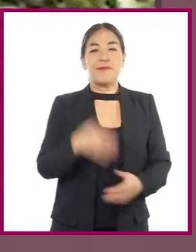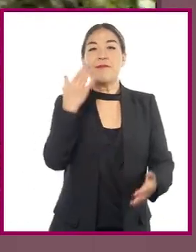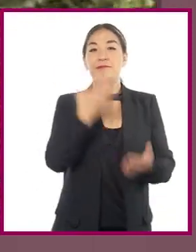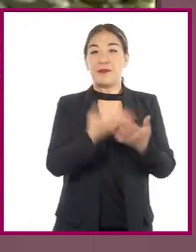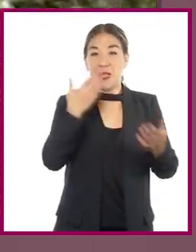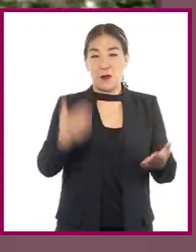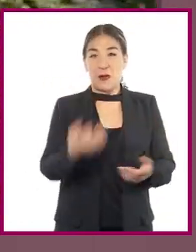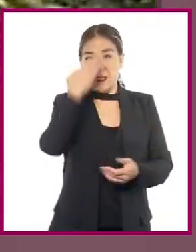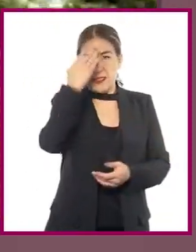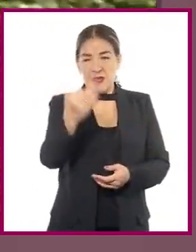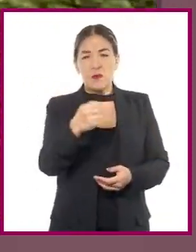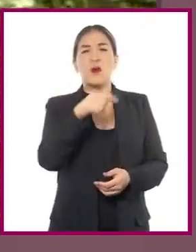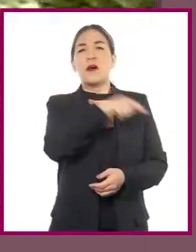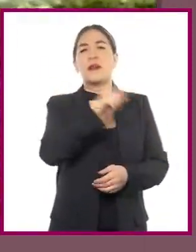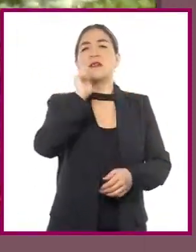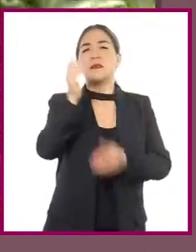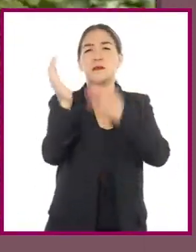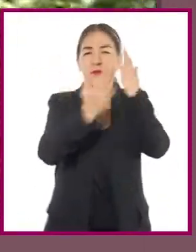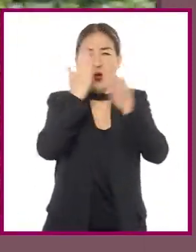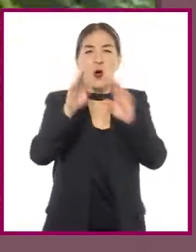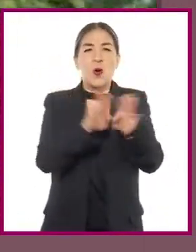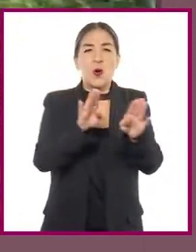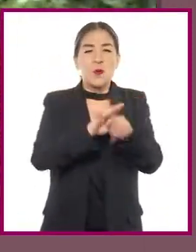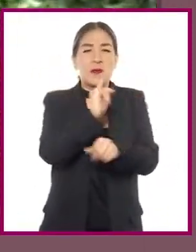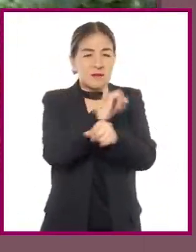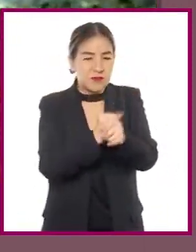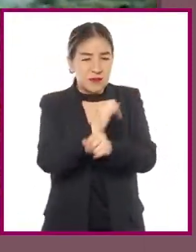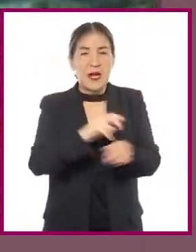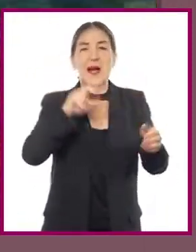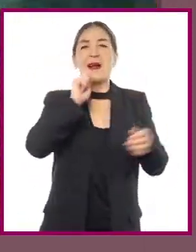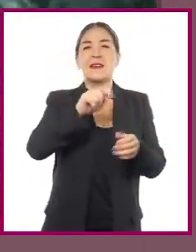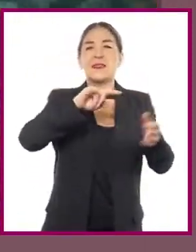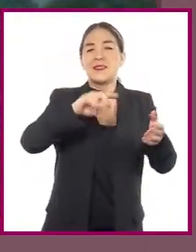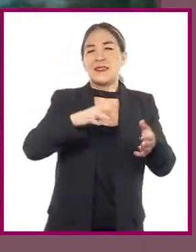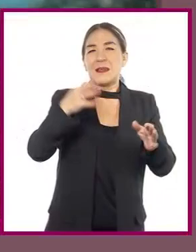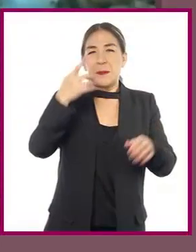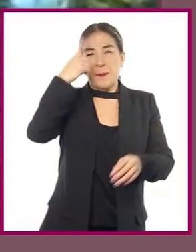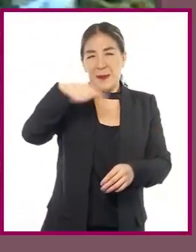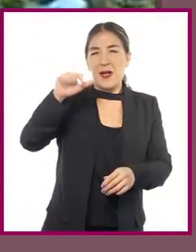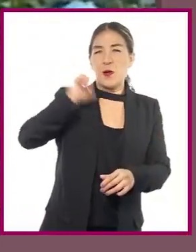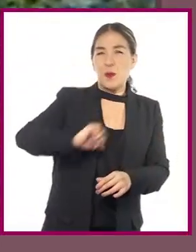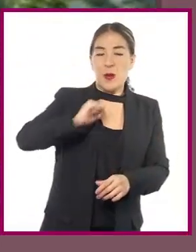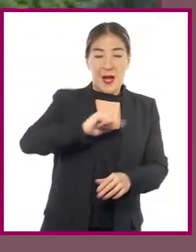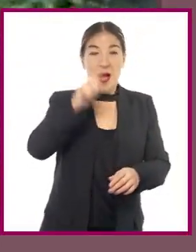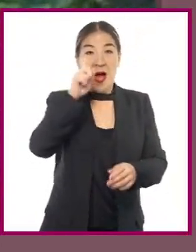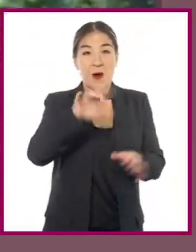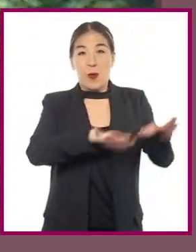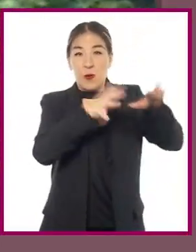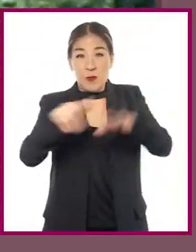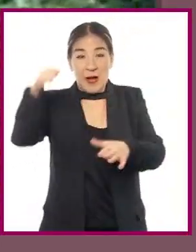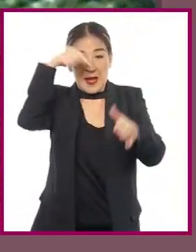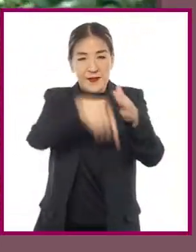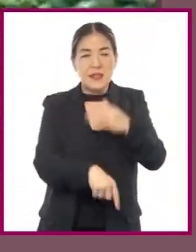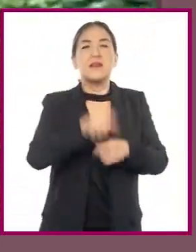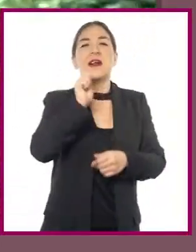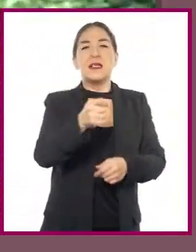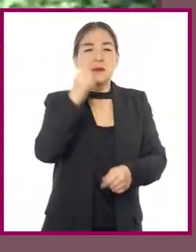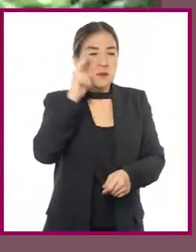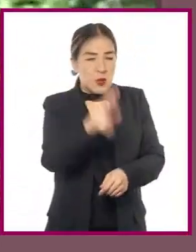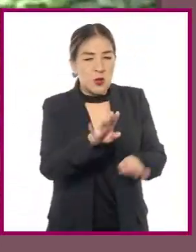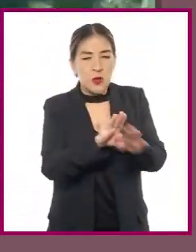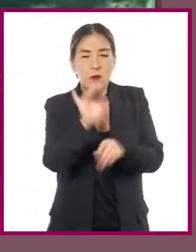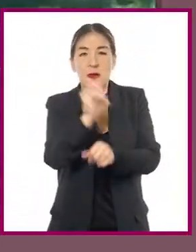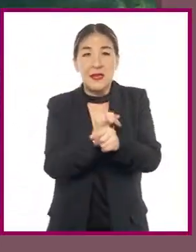Actualmente, la disciplina de la arqueología subacuática es la encargada del estudio de vestigios culturales depositados en el fondo del